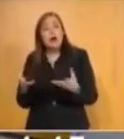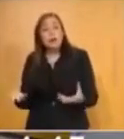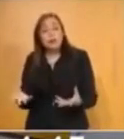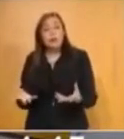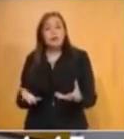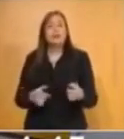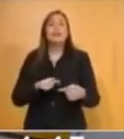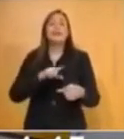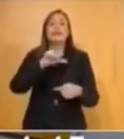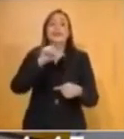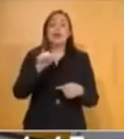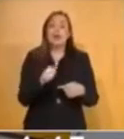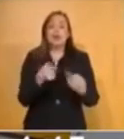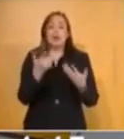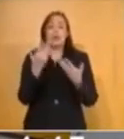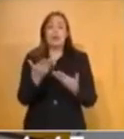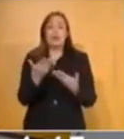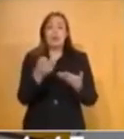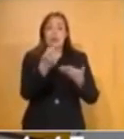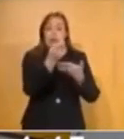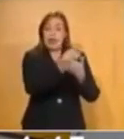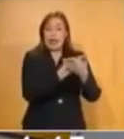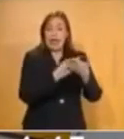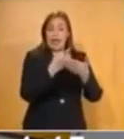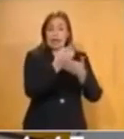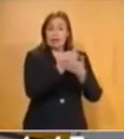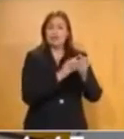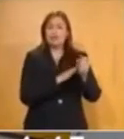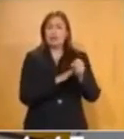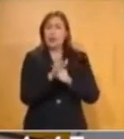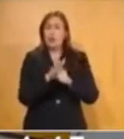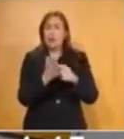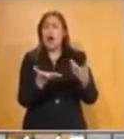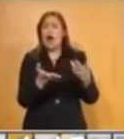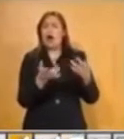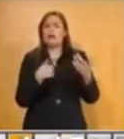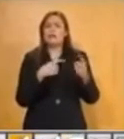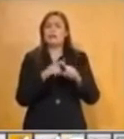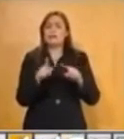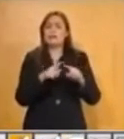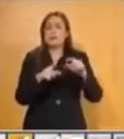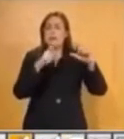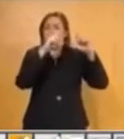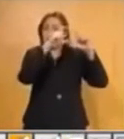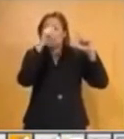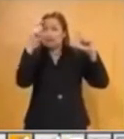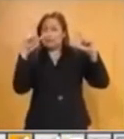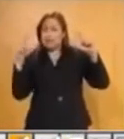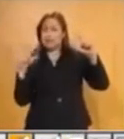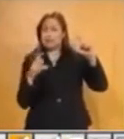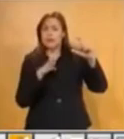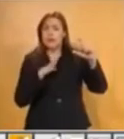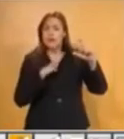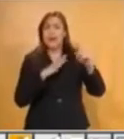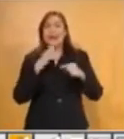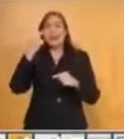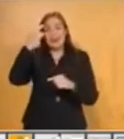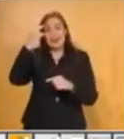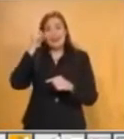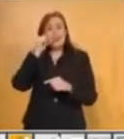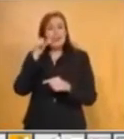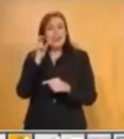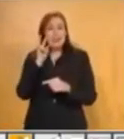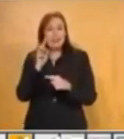pido que realices el dibujo del formato. Acuérdate que ayer te mostré muchos tipos de formatos. Formatos con paneles